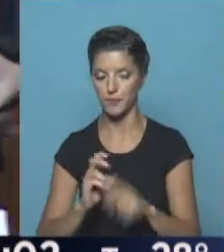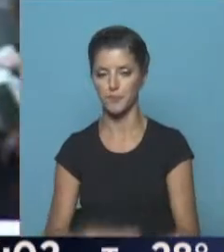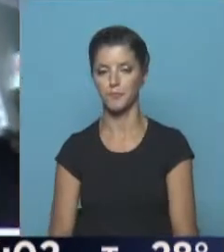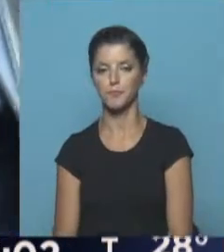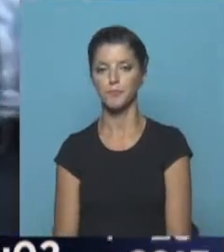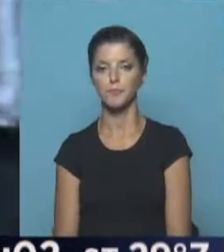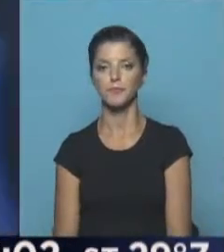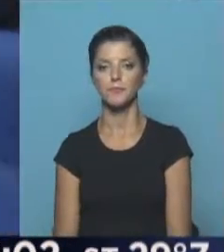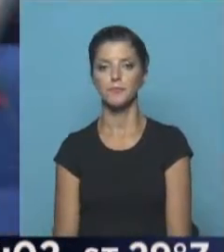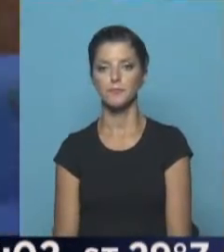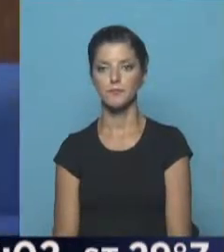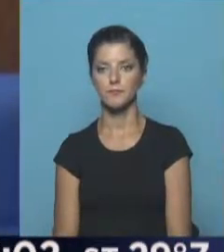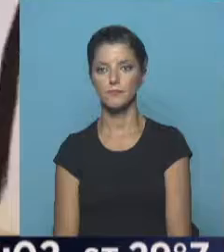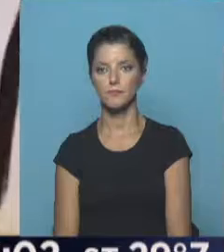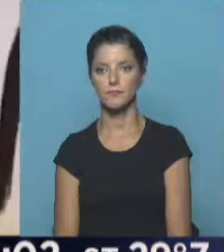y